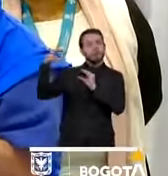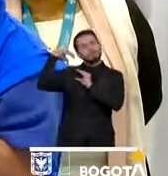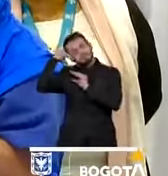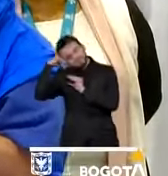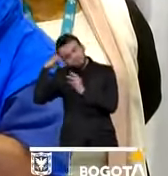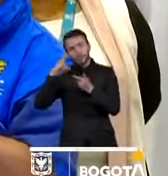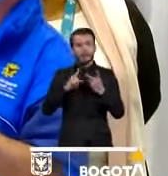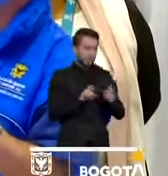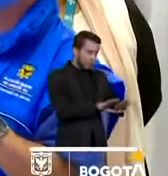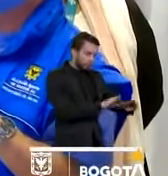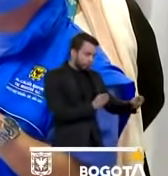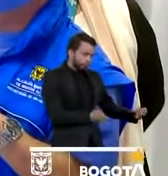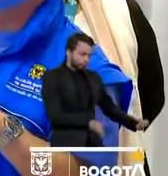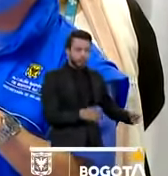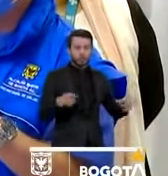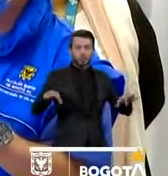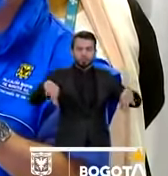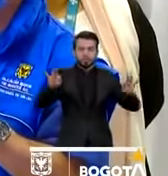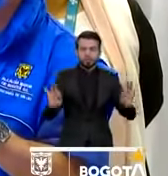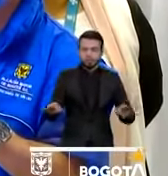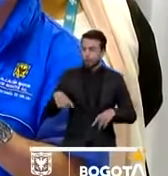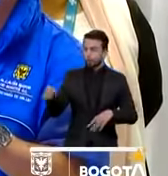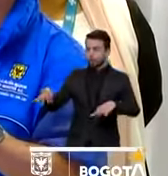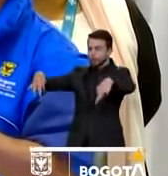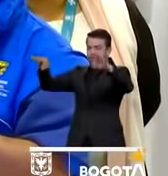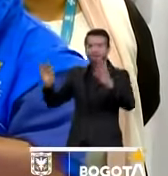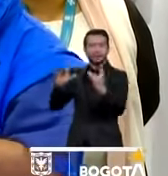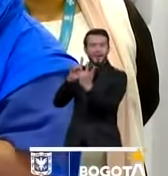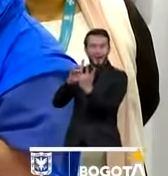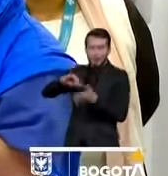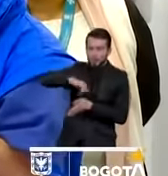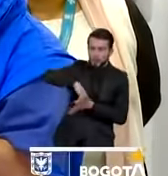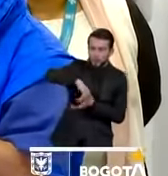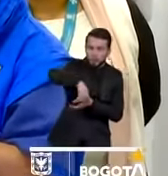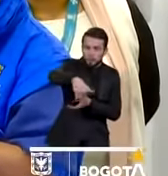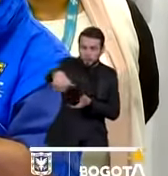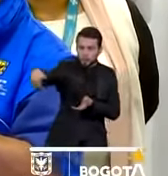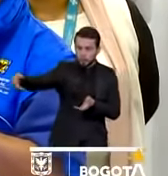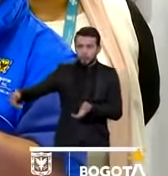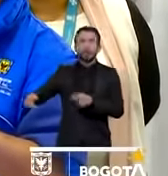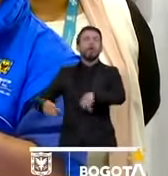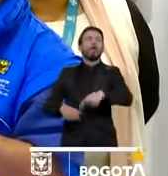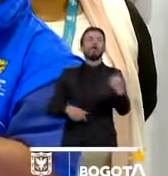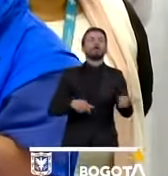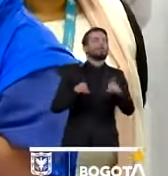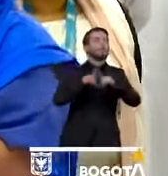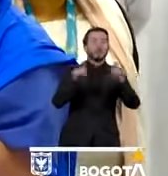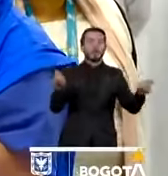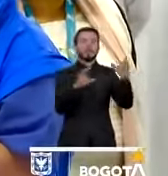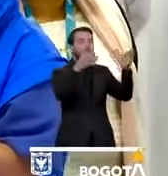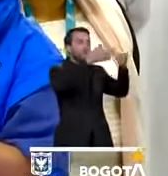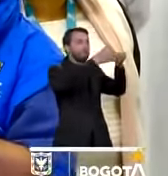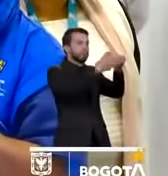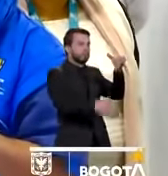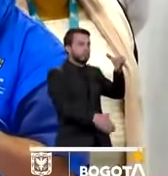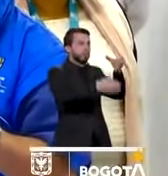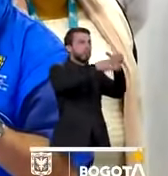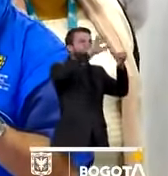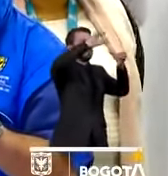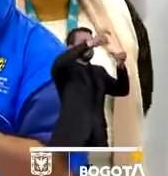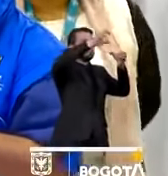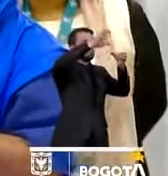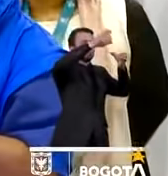de noche, de equipos médicos adicionales, monitores, bombas de infusión, pinzas, todo ese